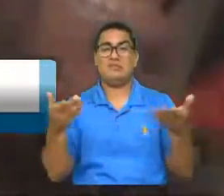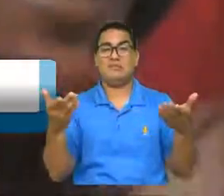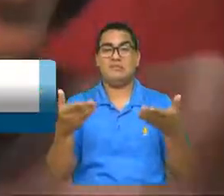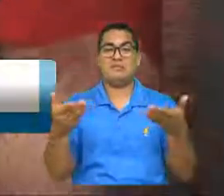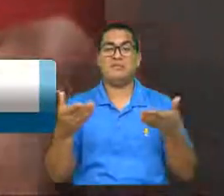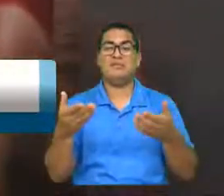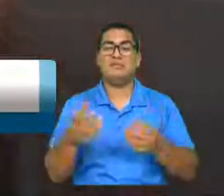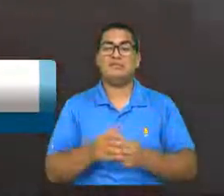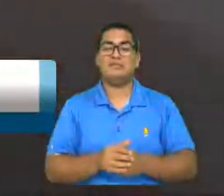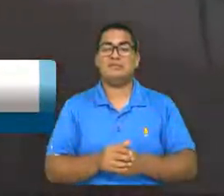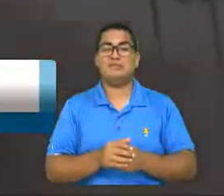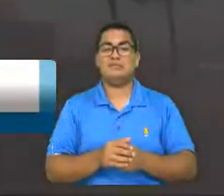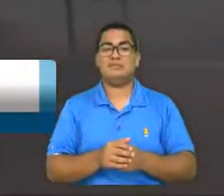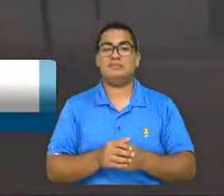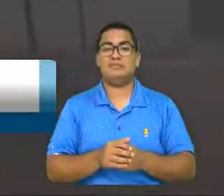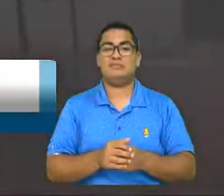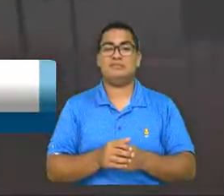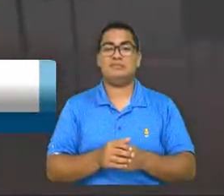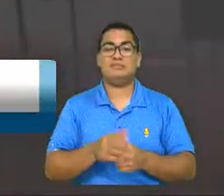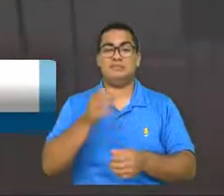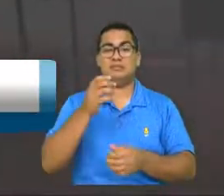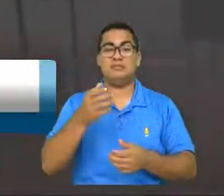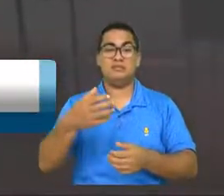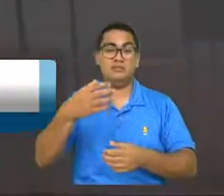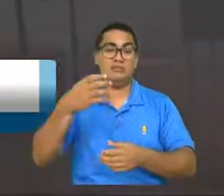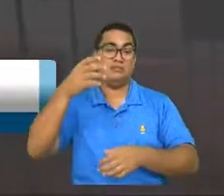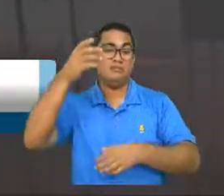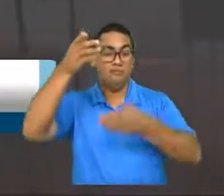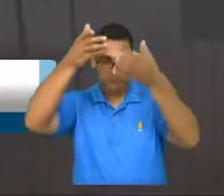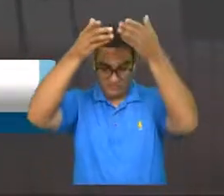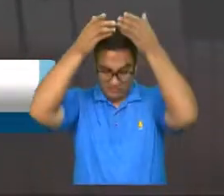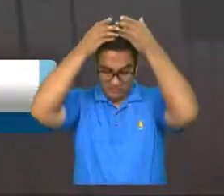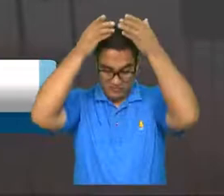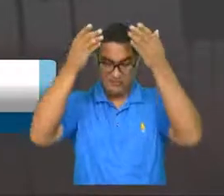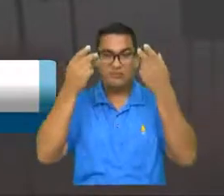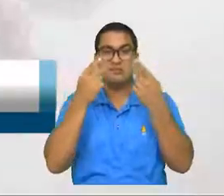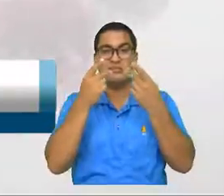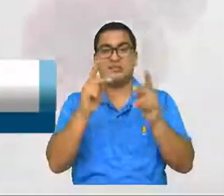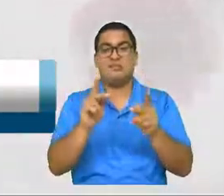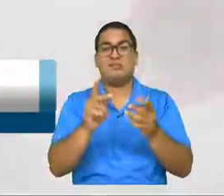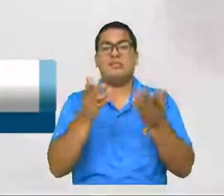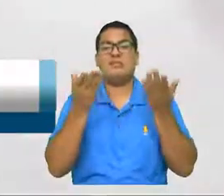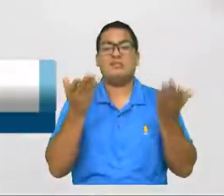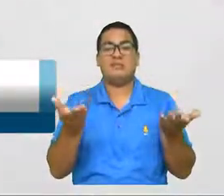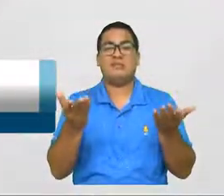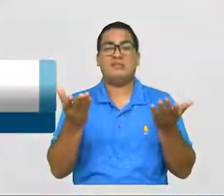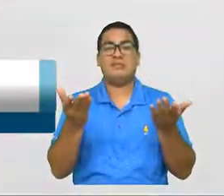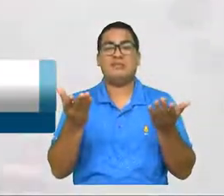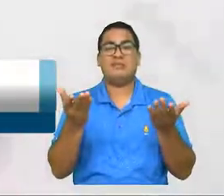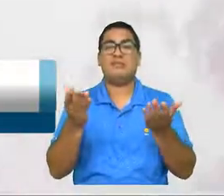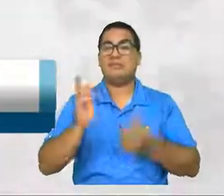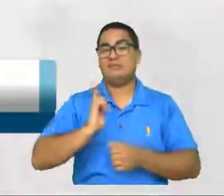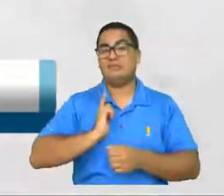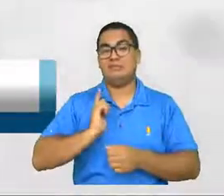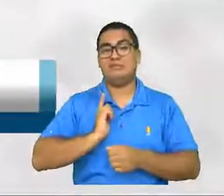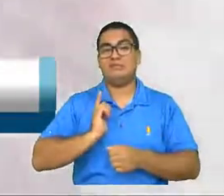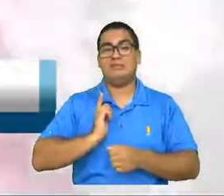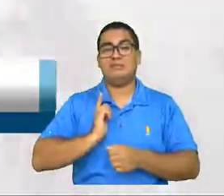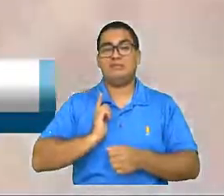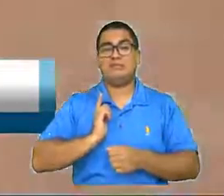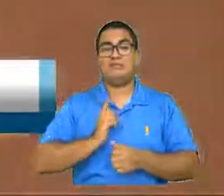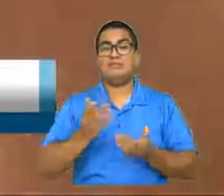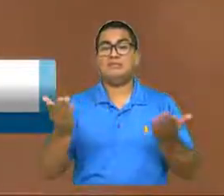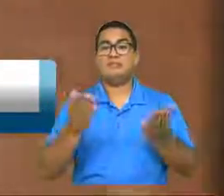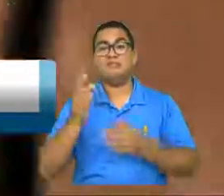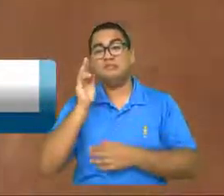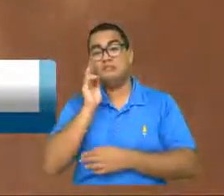red comunitaria, son brigadistas a su vez, pero que ellos tienen esa visión de